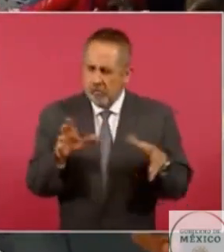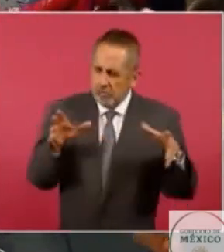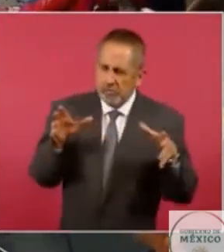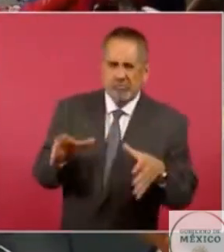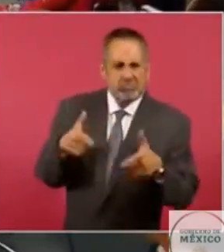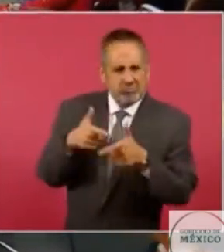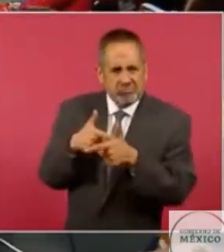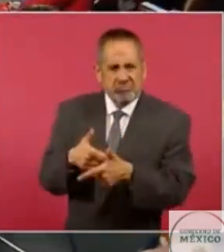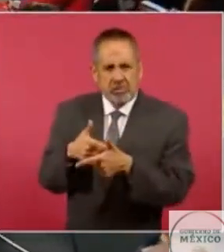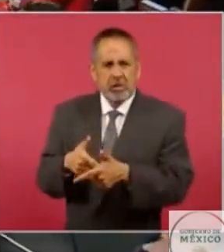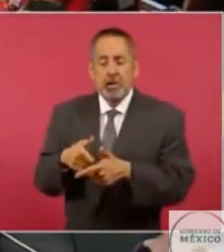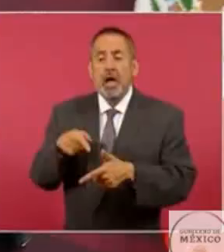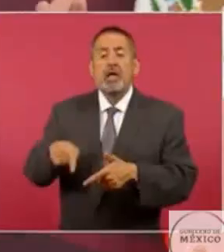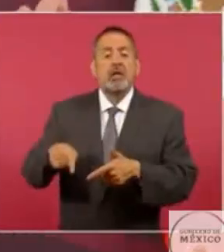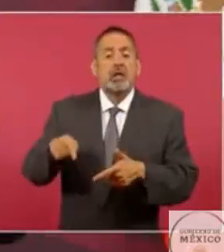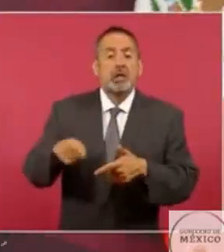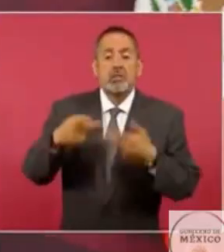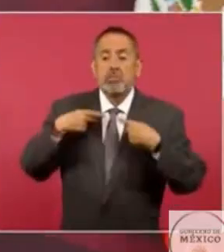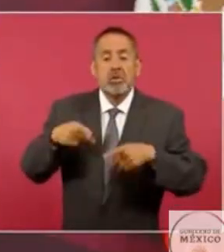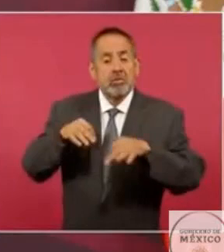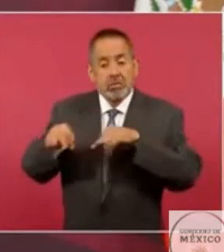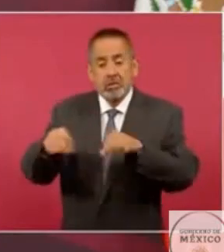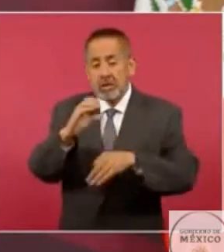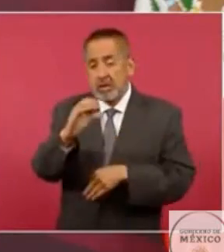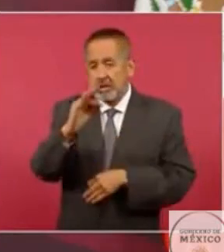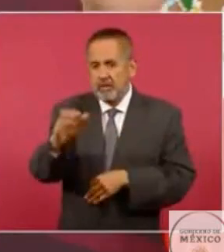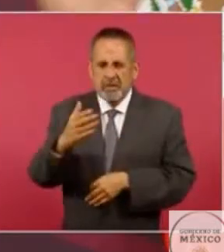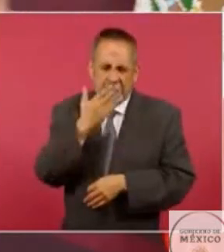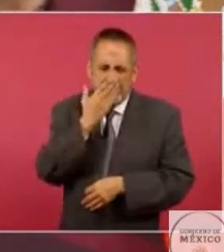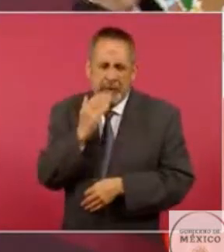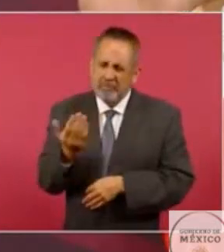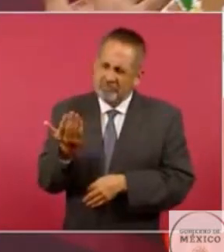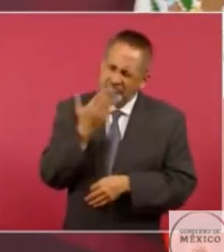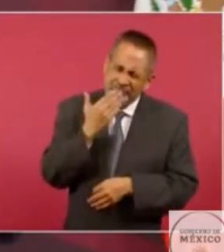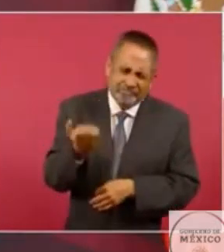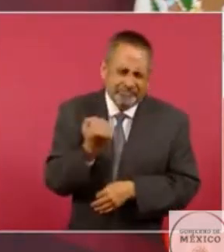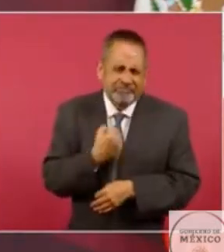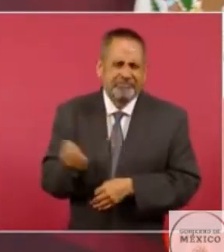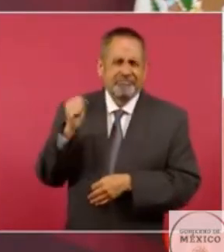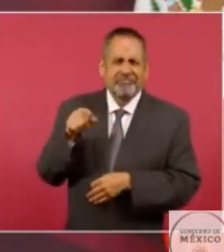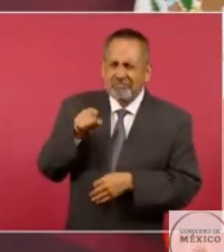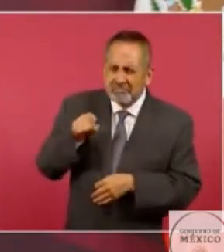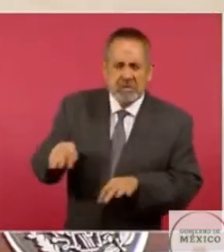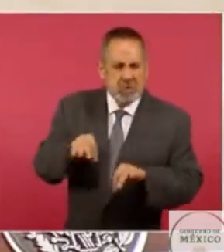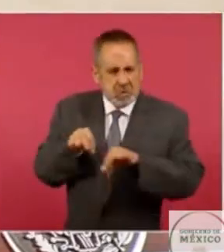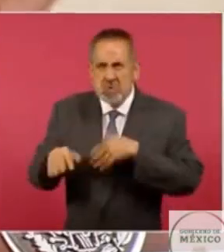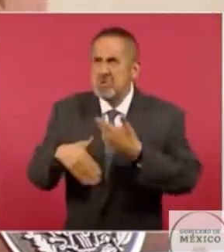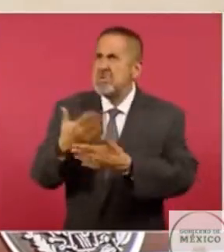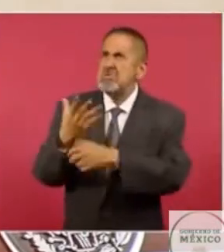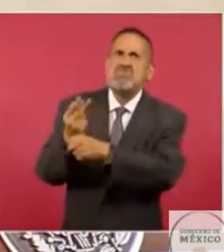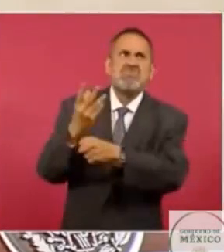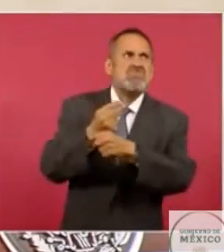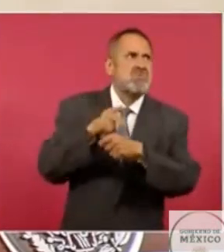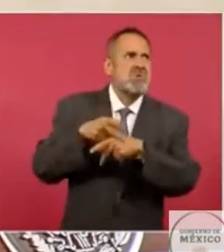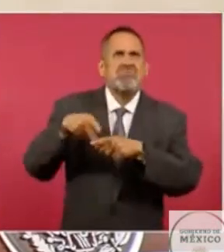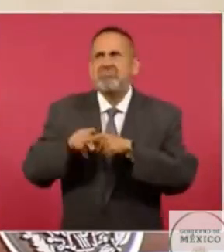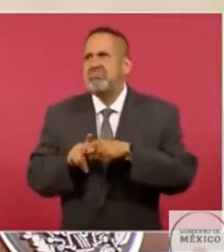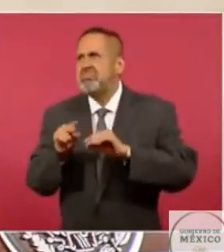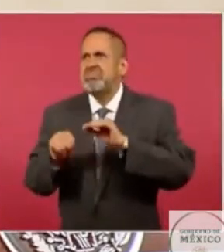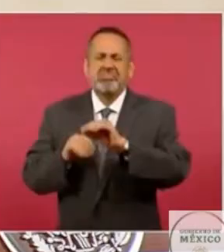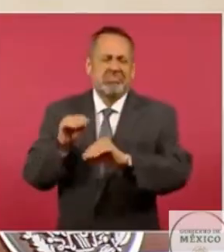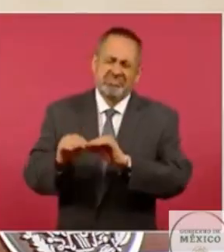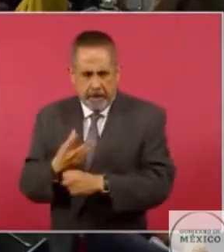industria eléctrica, la industria petrolera? Con los trabajadores. Son de los mejor que hay. Así hemos rescatado al